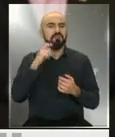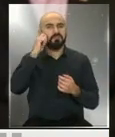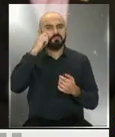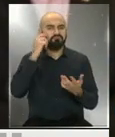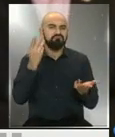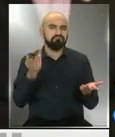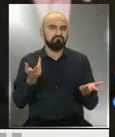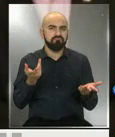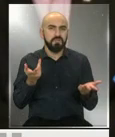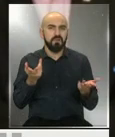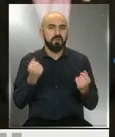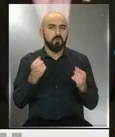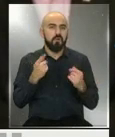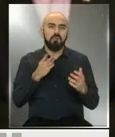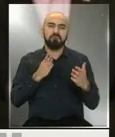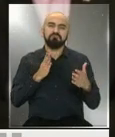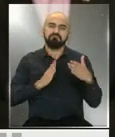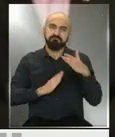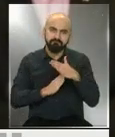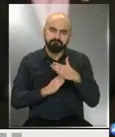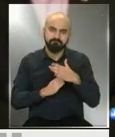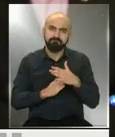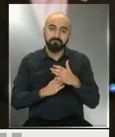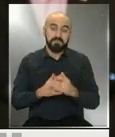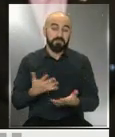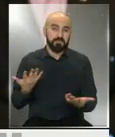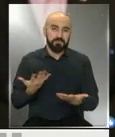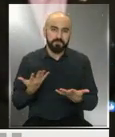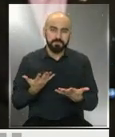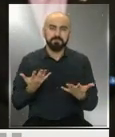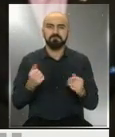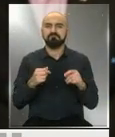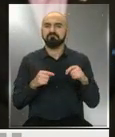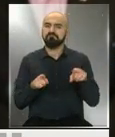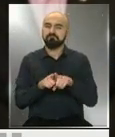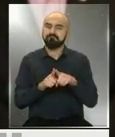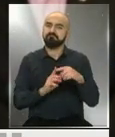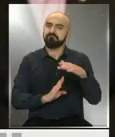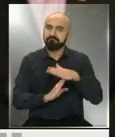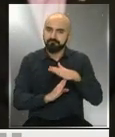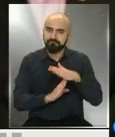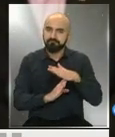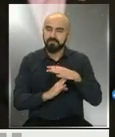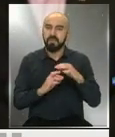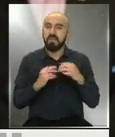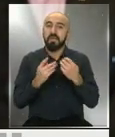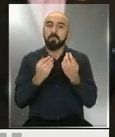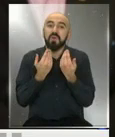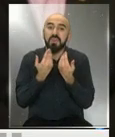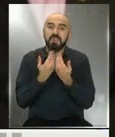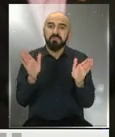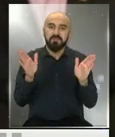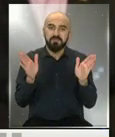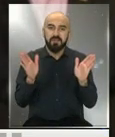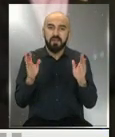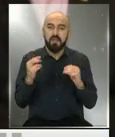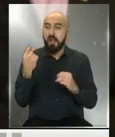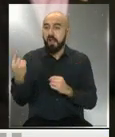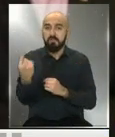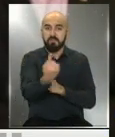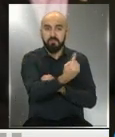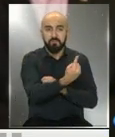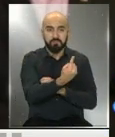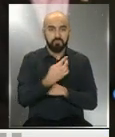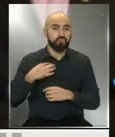restricción importante, temporal, pero que es importante, que significa restringir las libertades individuales que tienen las personas y que tienen